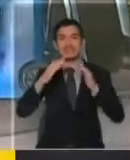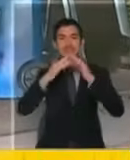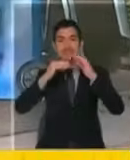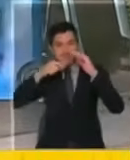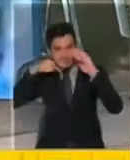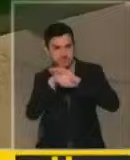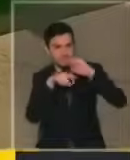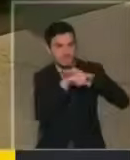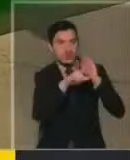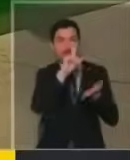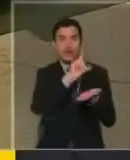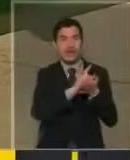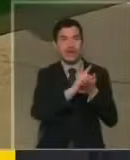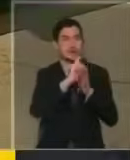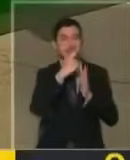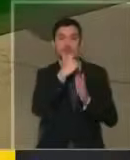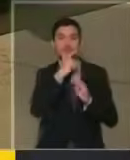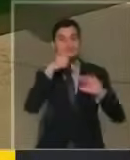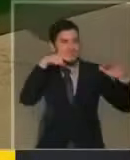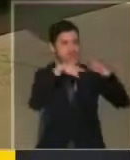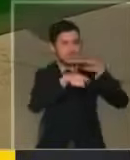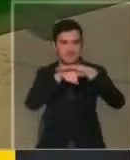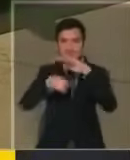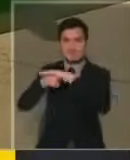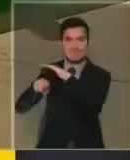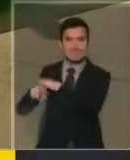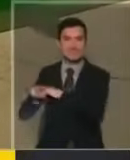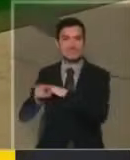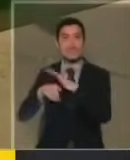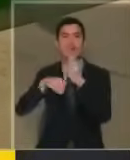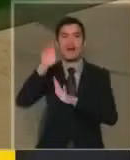de interés, sobre todo en este sector de General